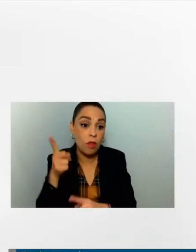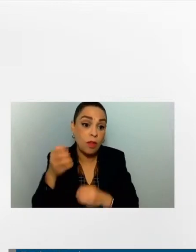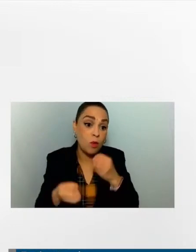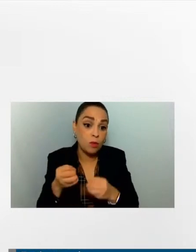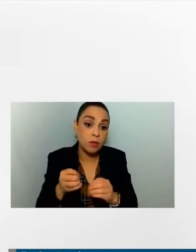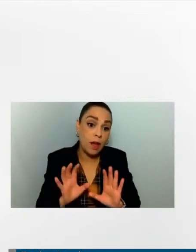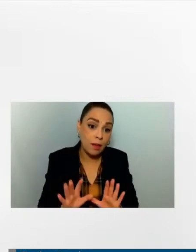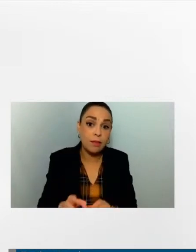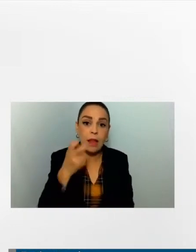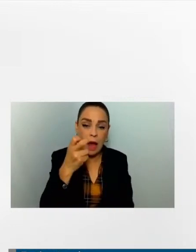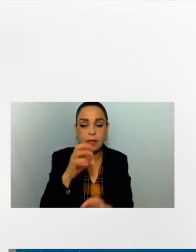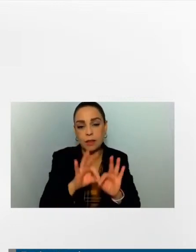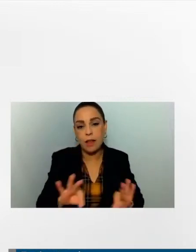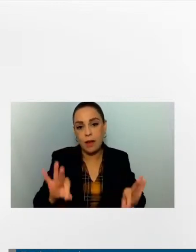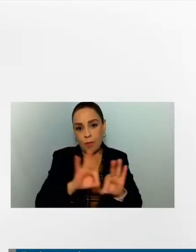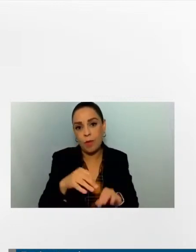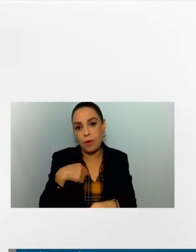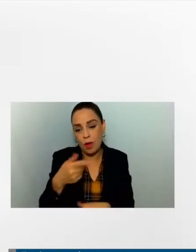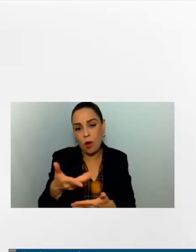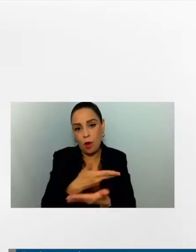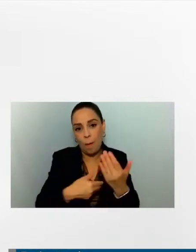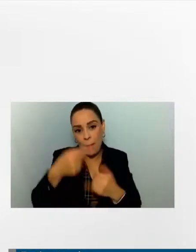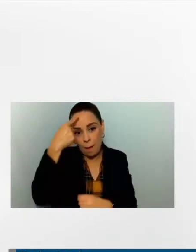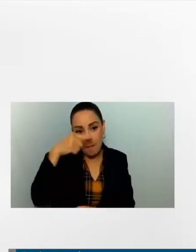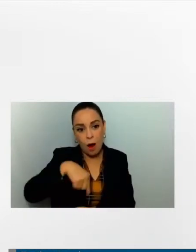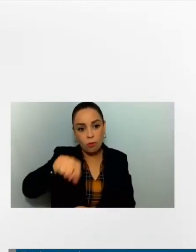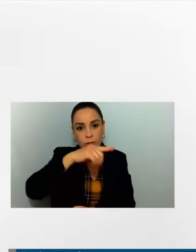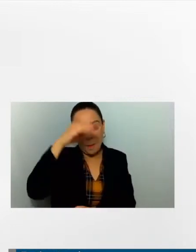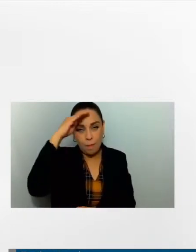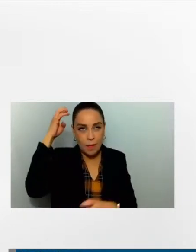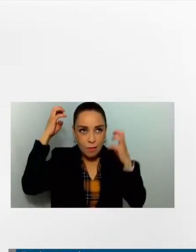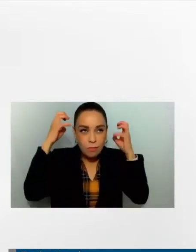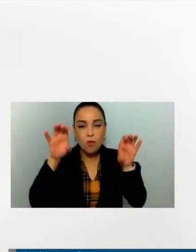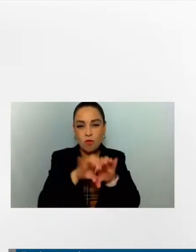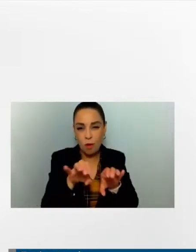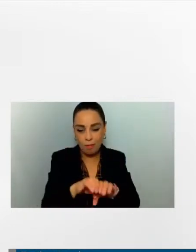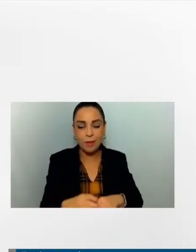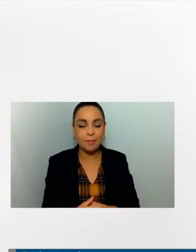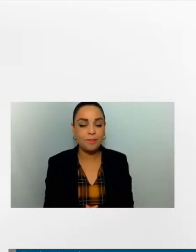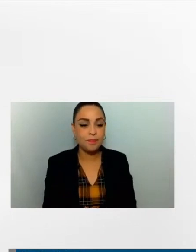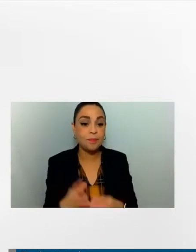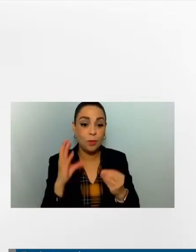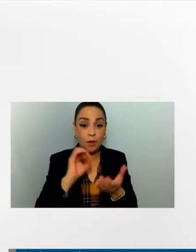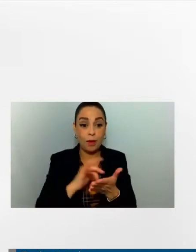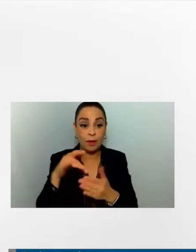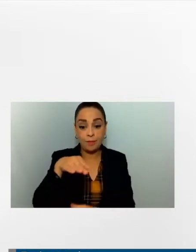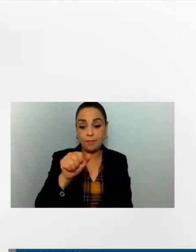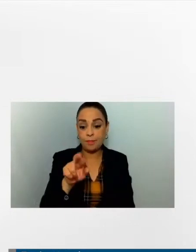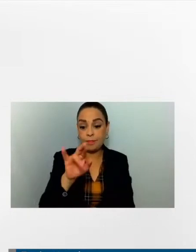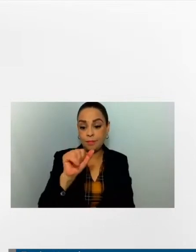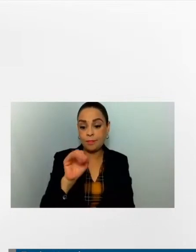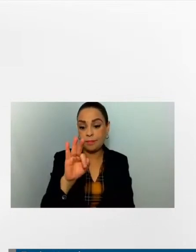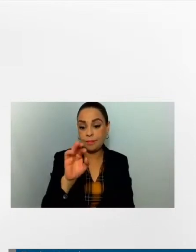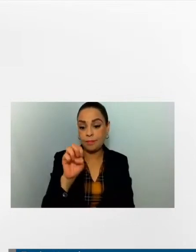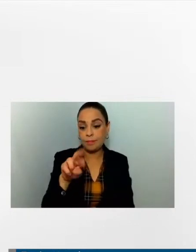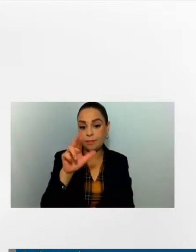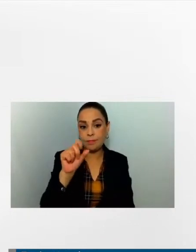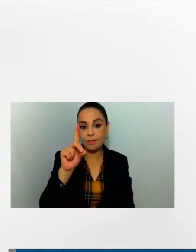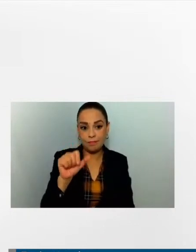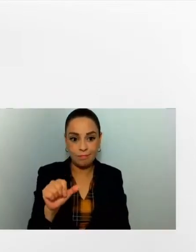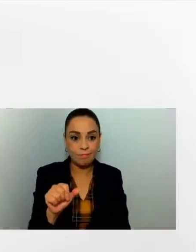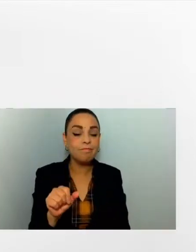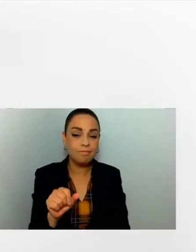mis reflexiones. Muchas gracias, María Fernanda. Sí, otra vez diste varios